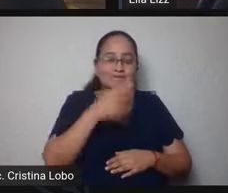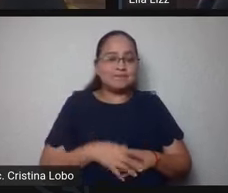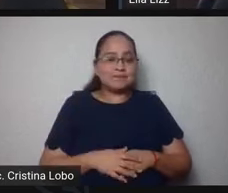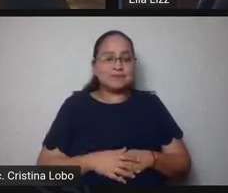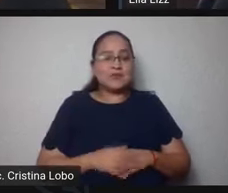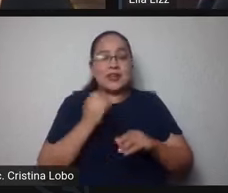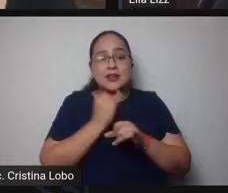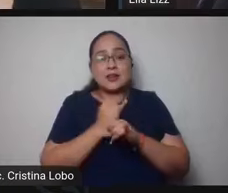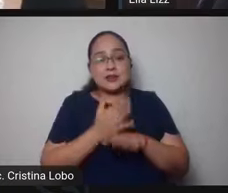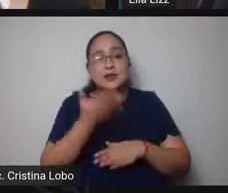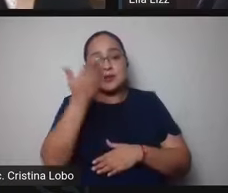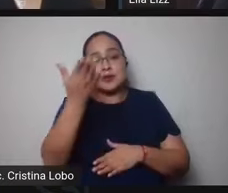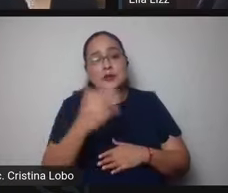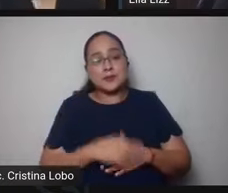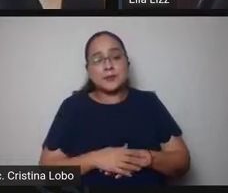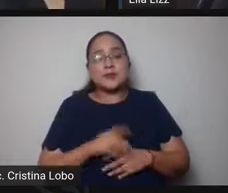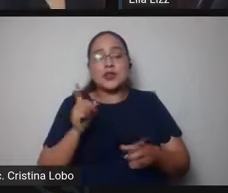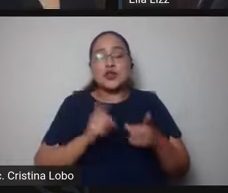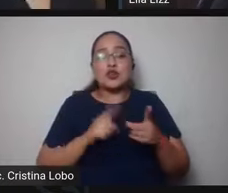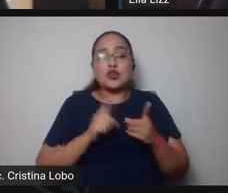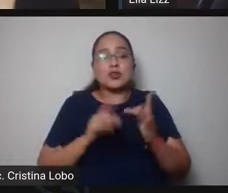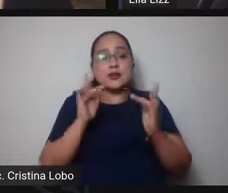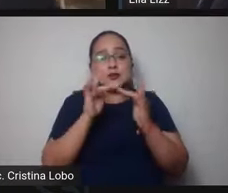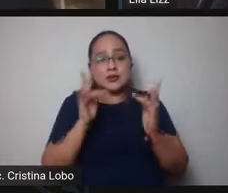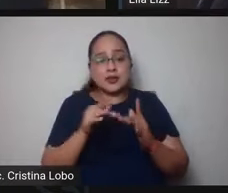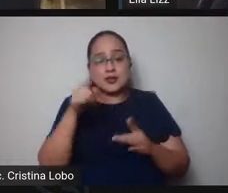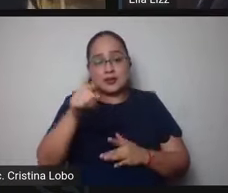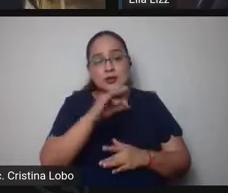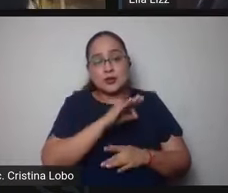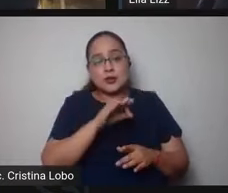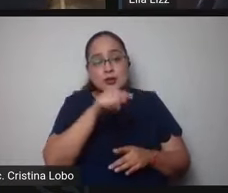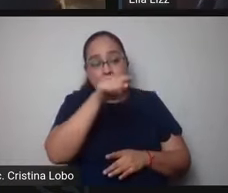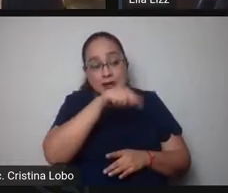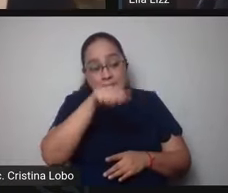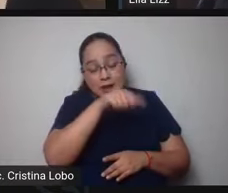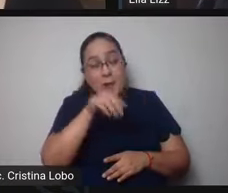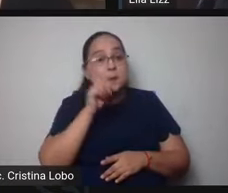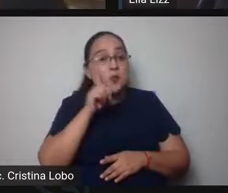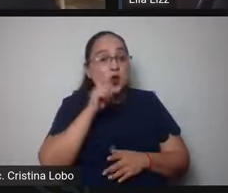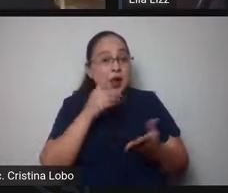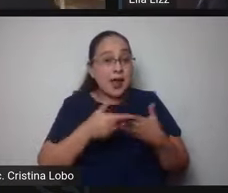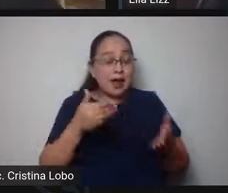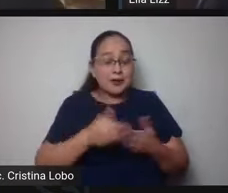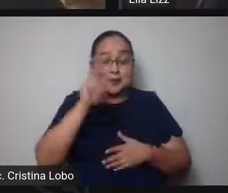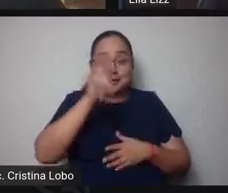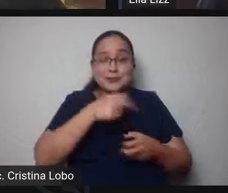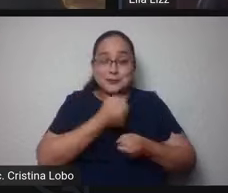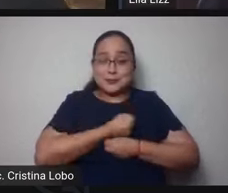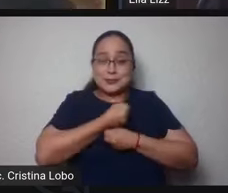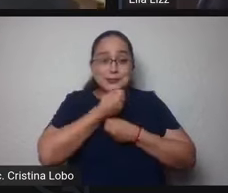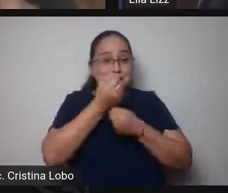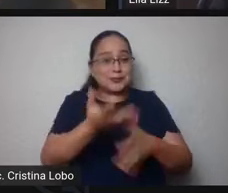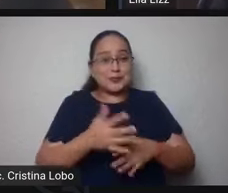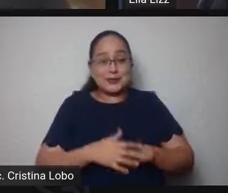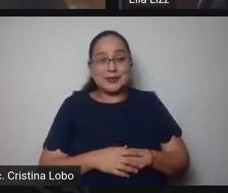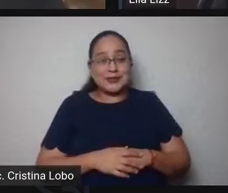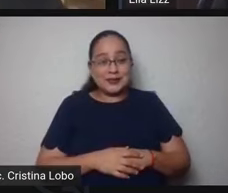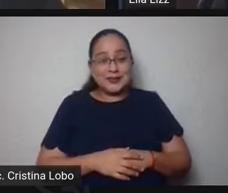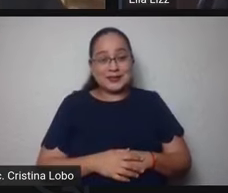querida doctora, datos, ¿dónde te encontramos? ¿Dónde podemos canalizar a estas mujeres que hoy se han abierto de una manera impresionante?